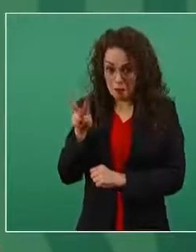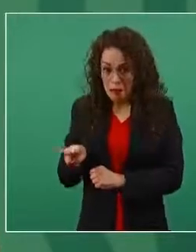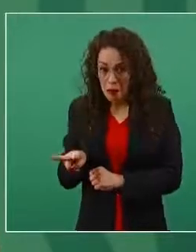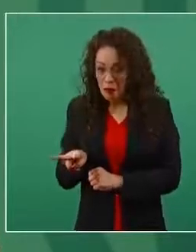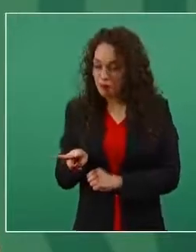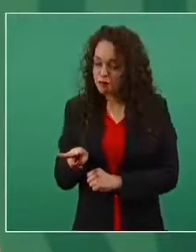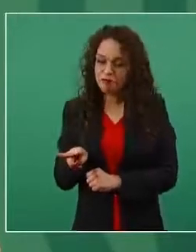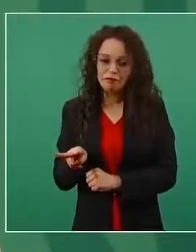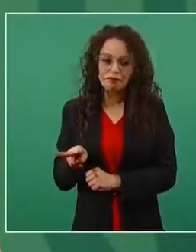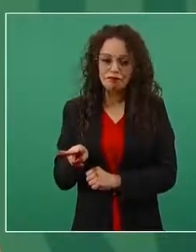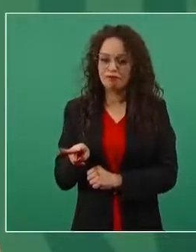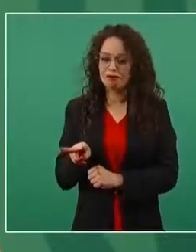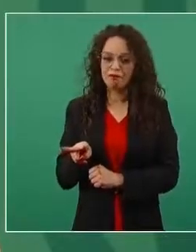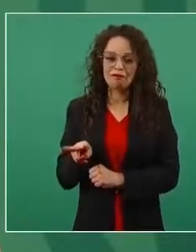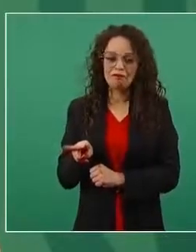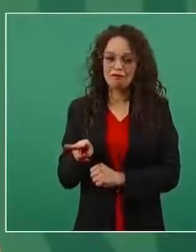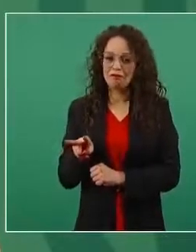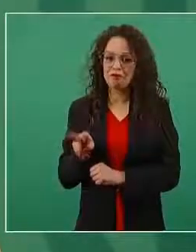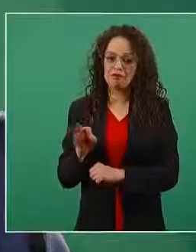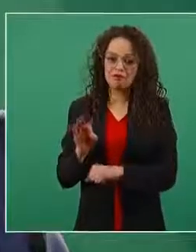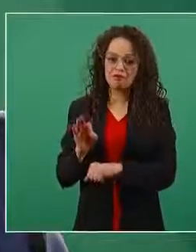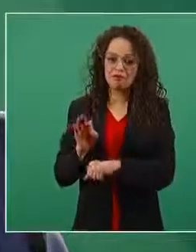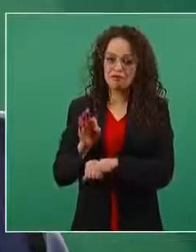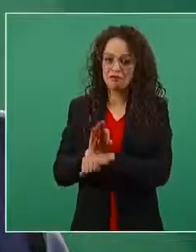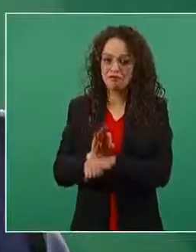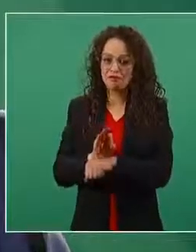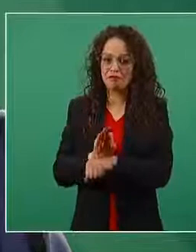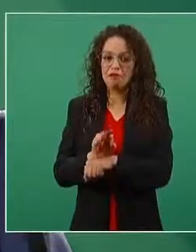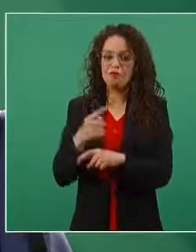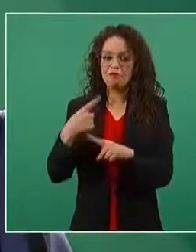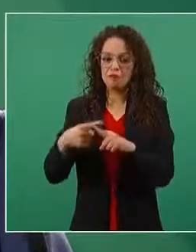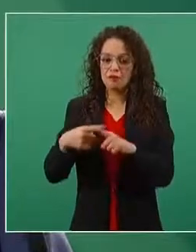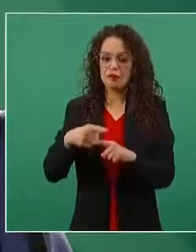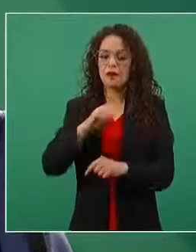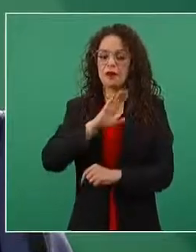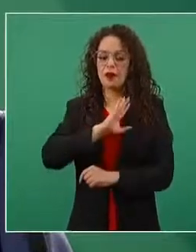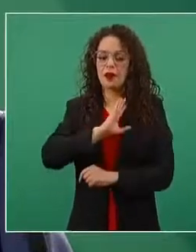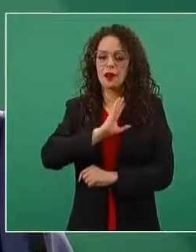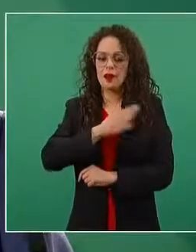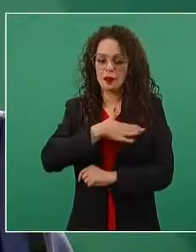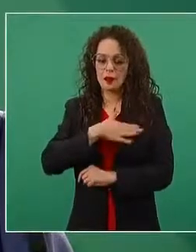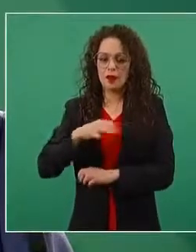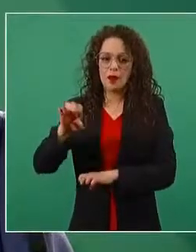de las empresas españolas en México y en el mundo.